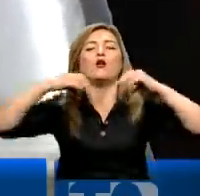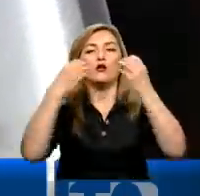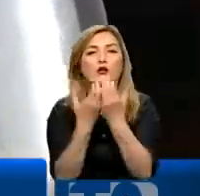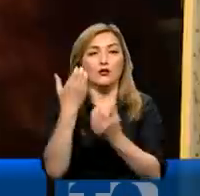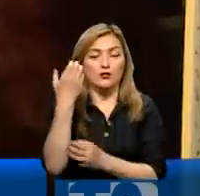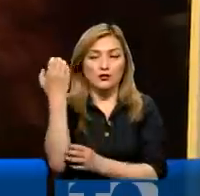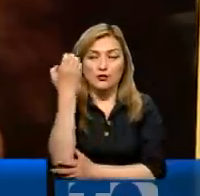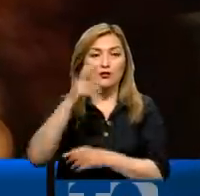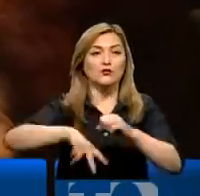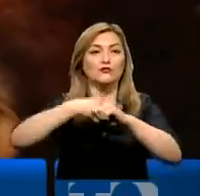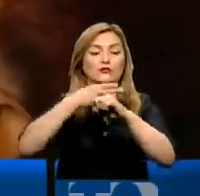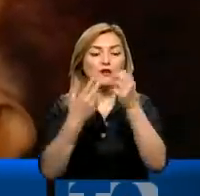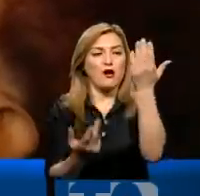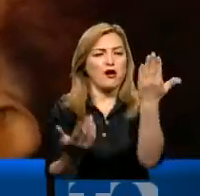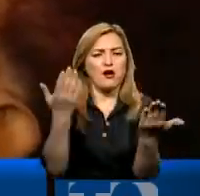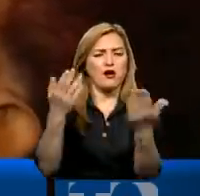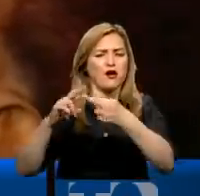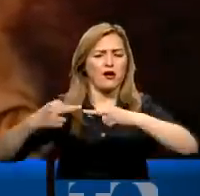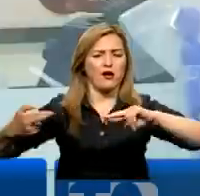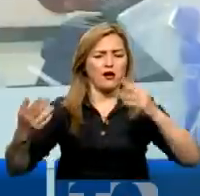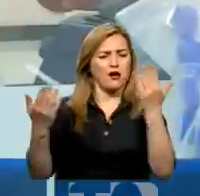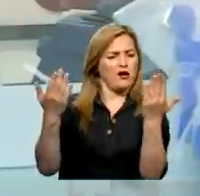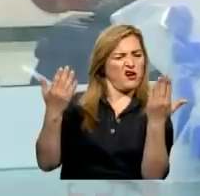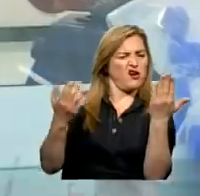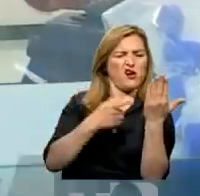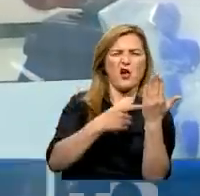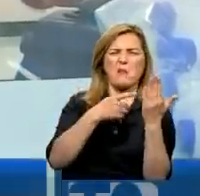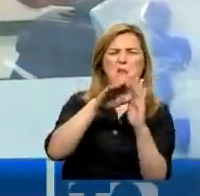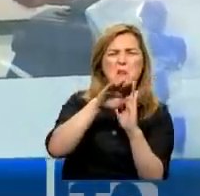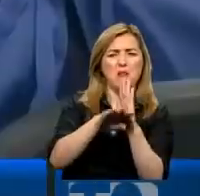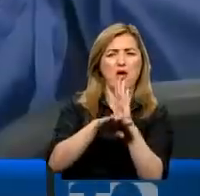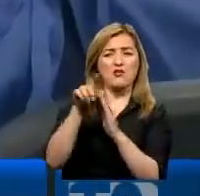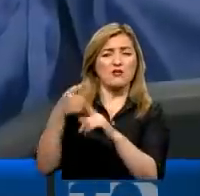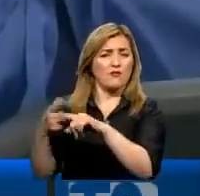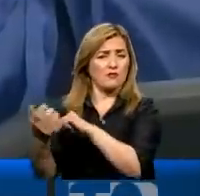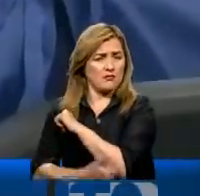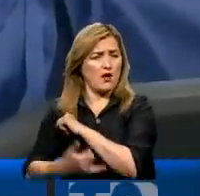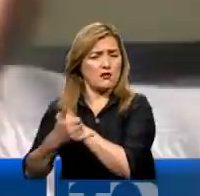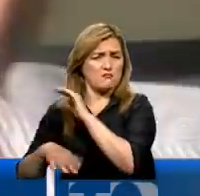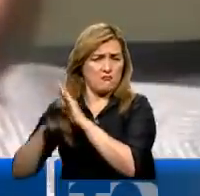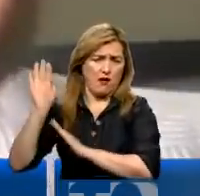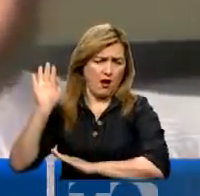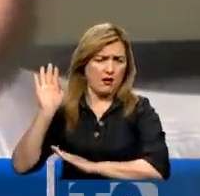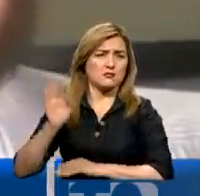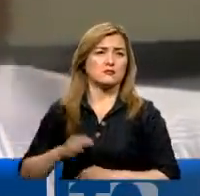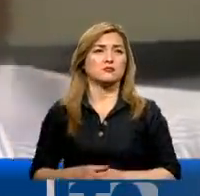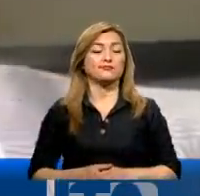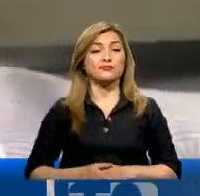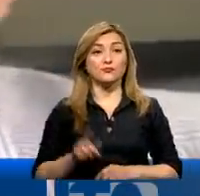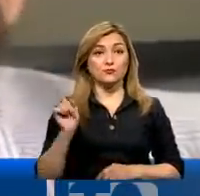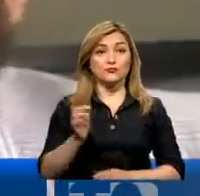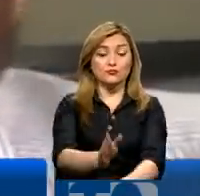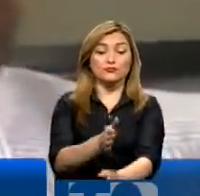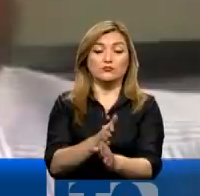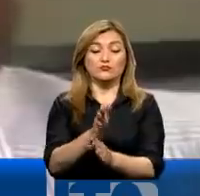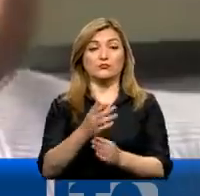que, si se compara a nivel regional, resulta bastante menor al total de muestras procesadas en otros países. Carlos Oporto se